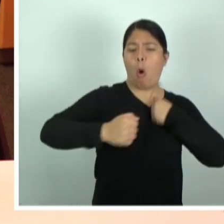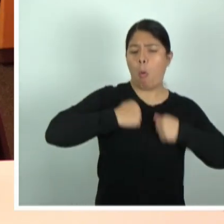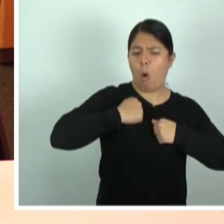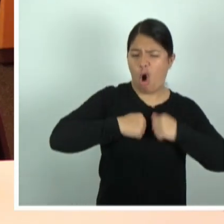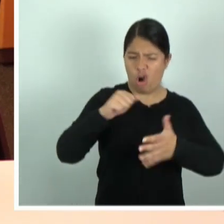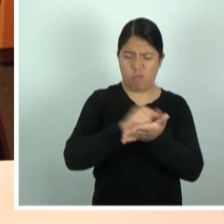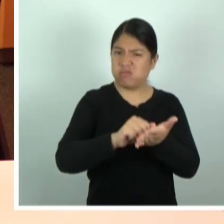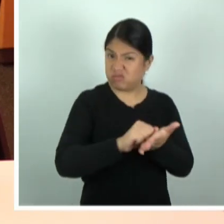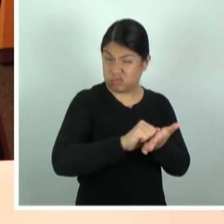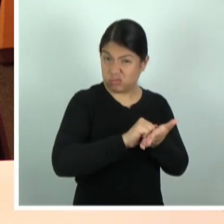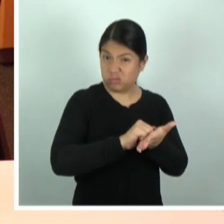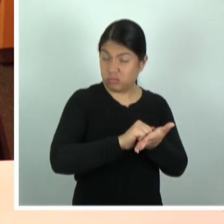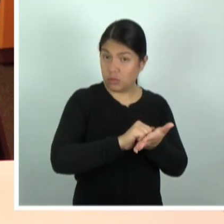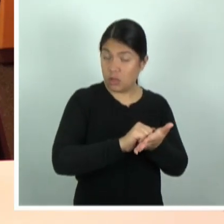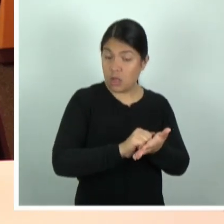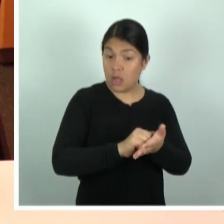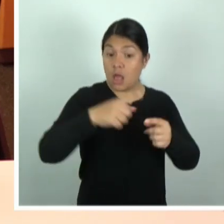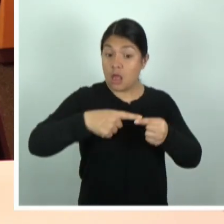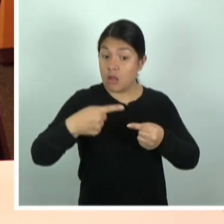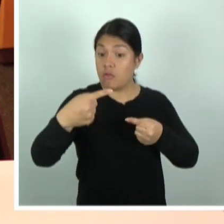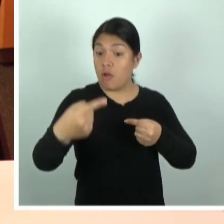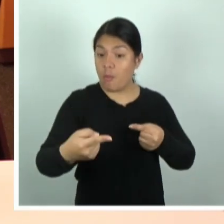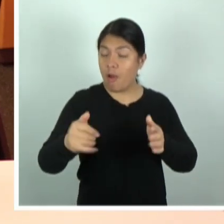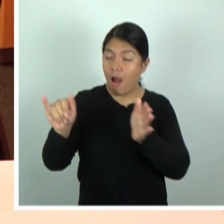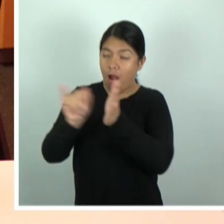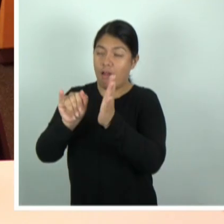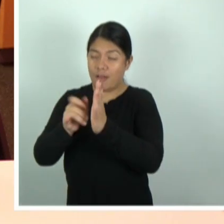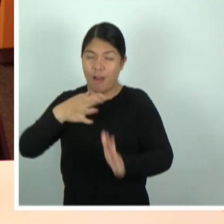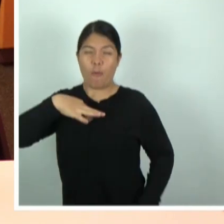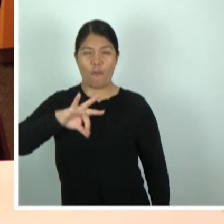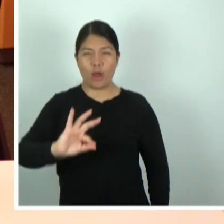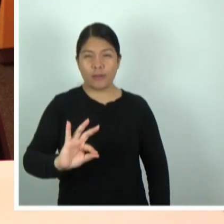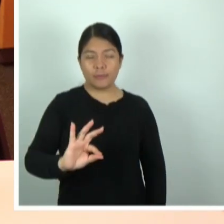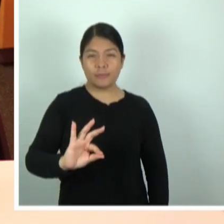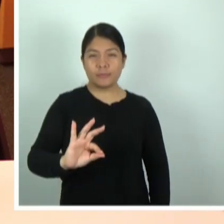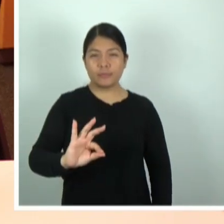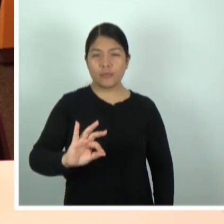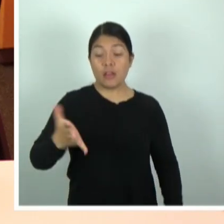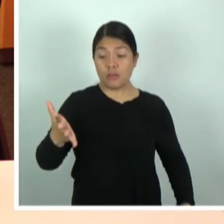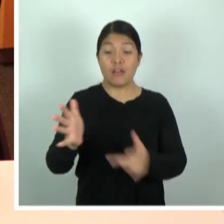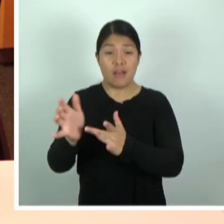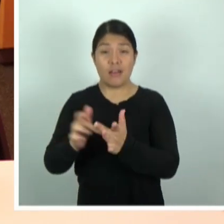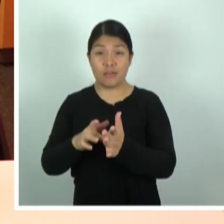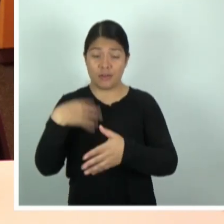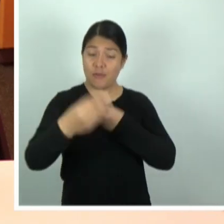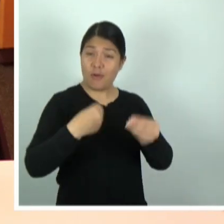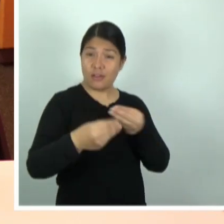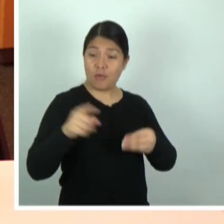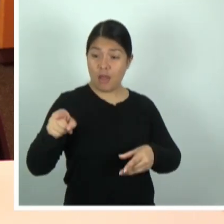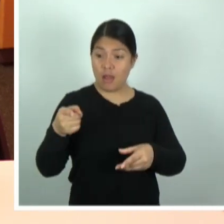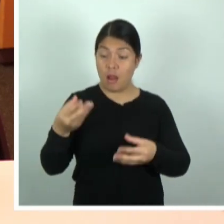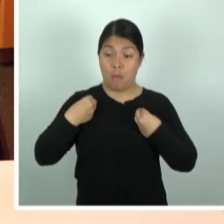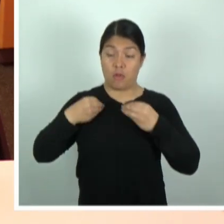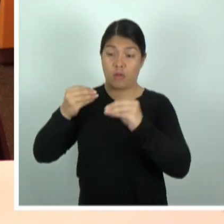y que luego te permita acercarte. Eso es lo que hizo Jesucristo. Él dio su vida